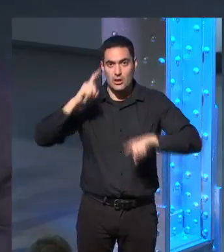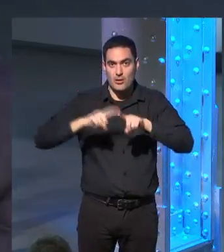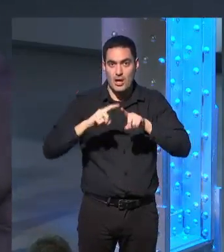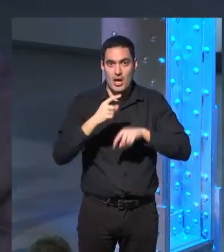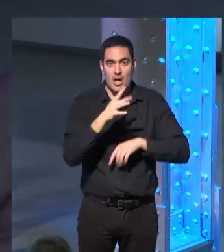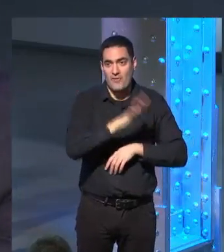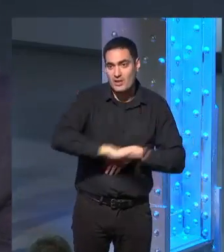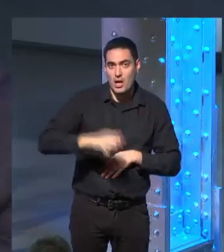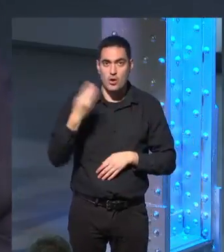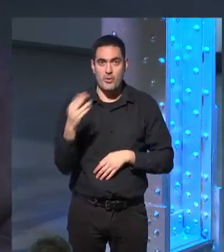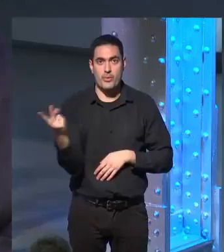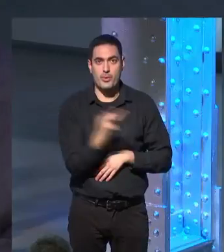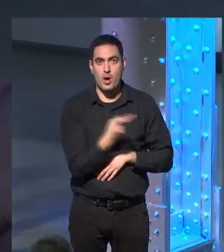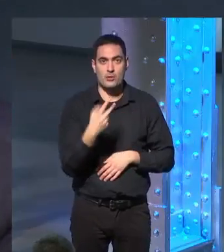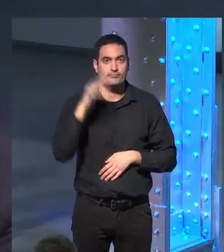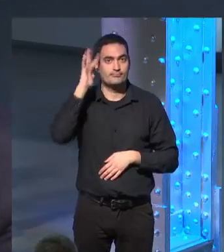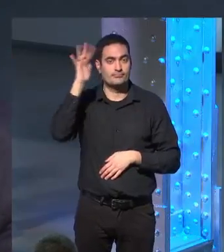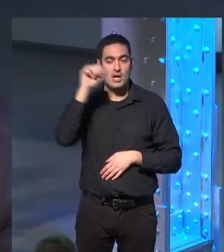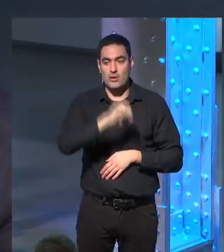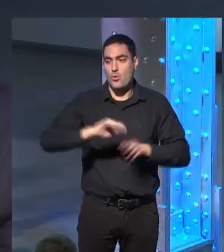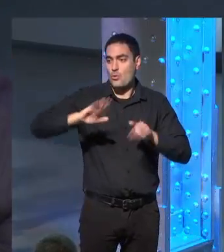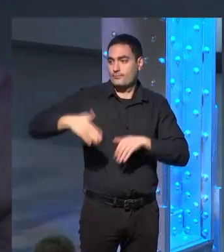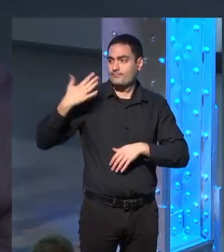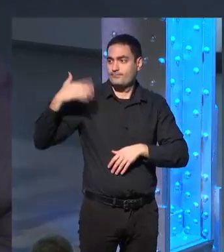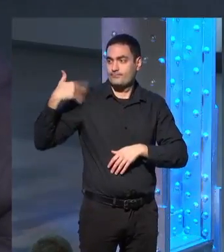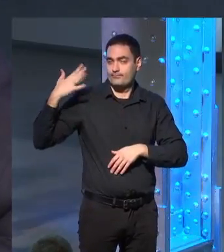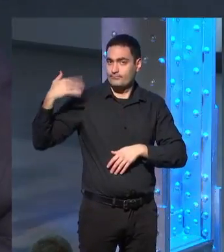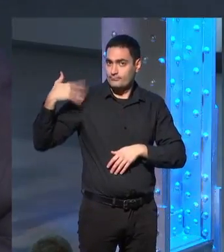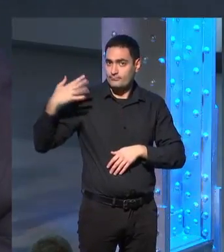infantojuvenil. Supongo que en los últimos años...